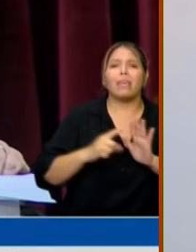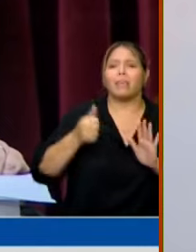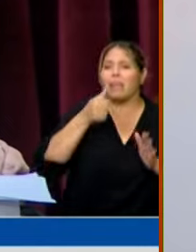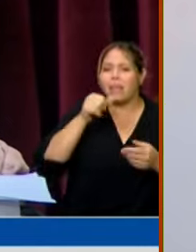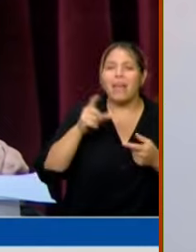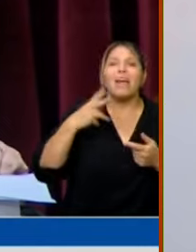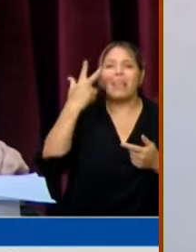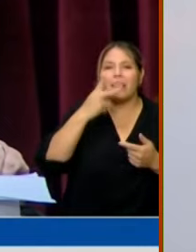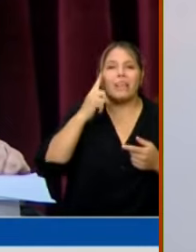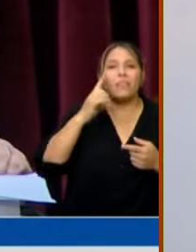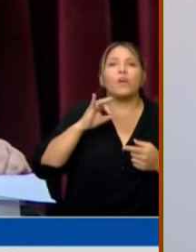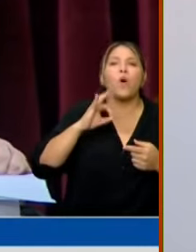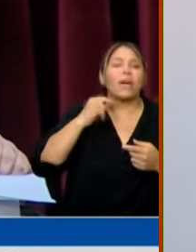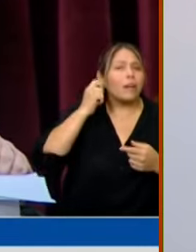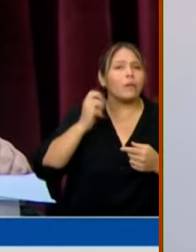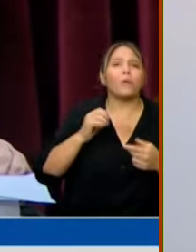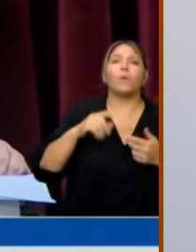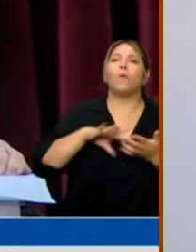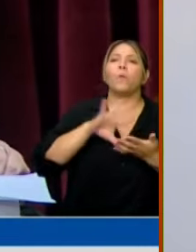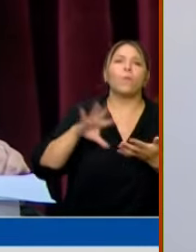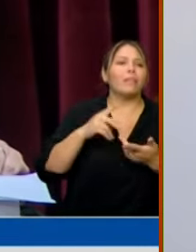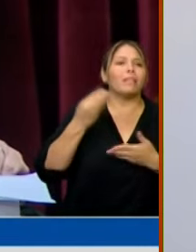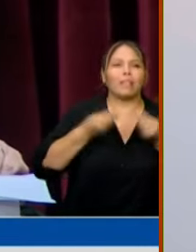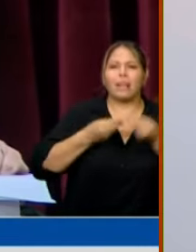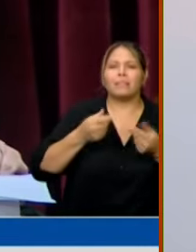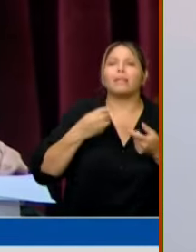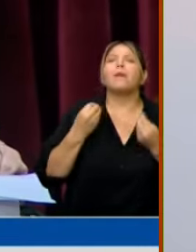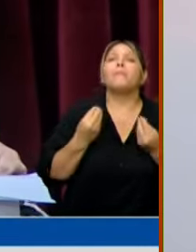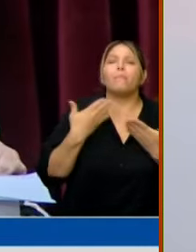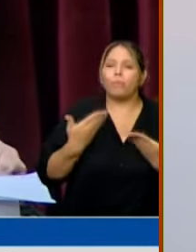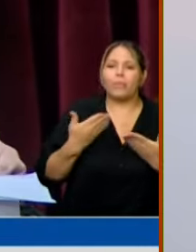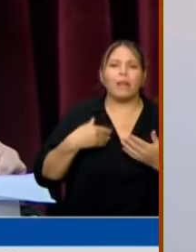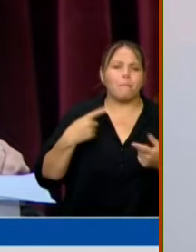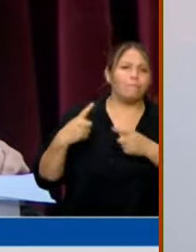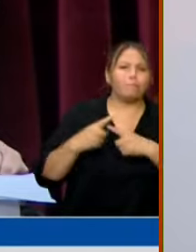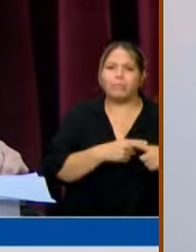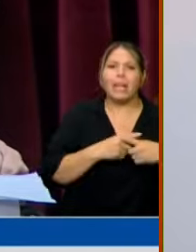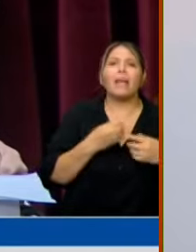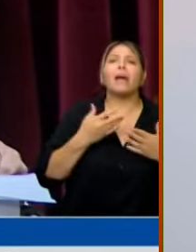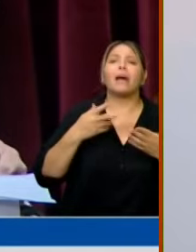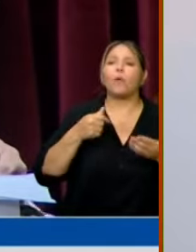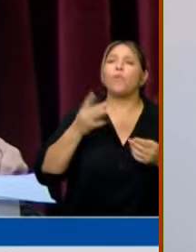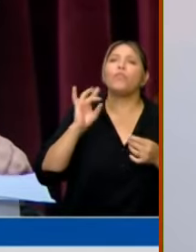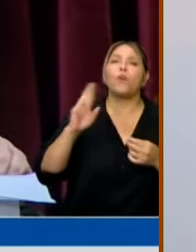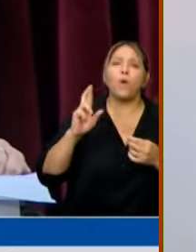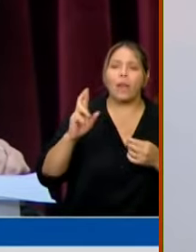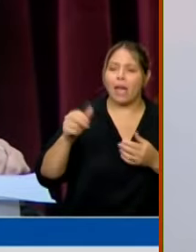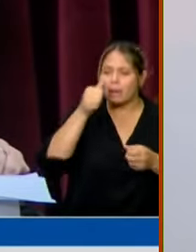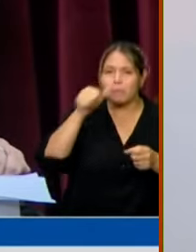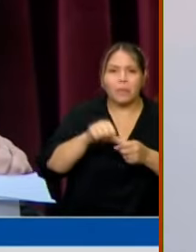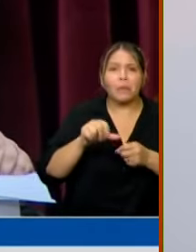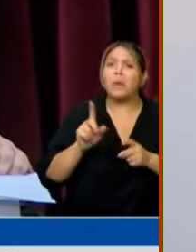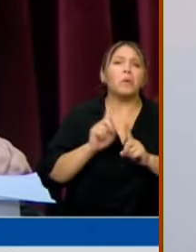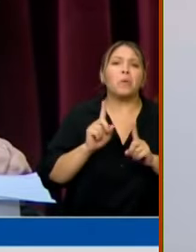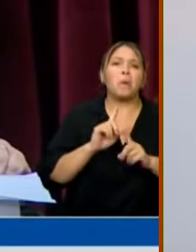Esa es la realidad. Desde la mañana muy temprano encontramos el Congreso absolutamente vallado, rodeado de fuerzas de seguridad,